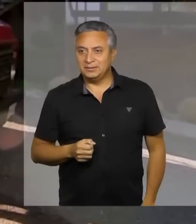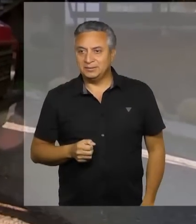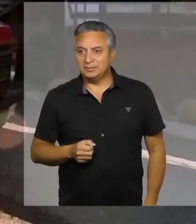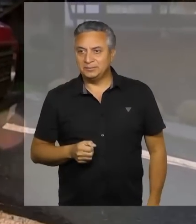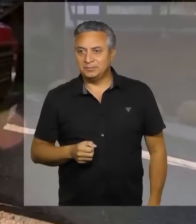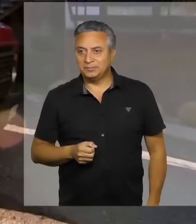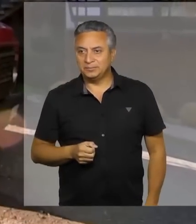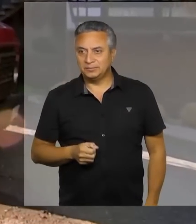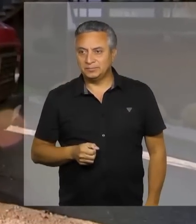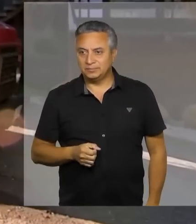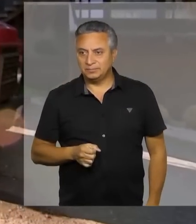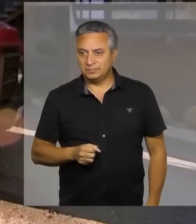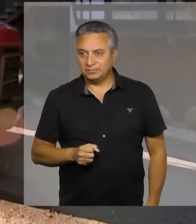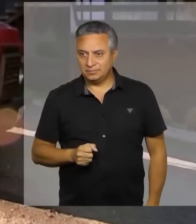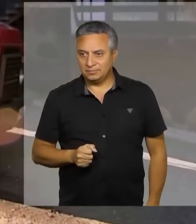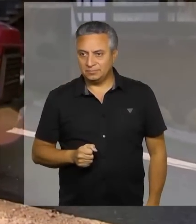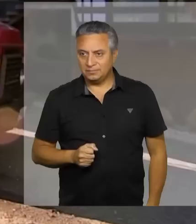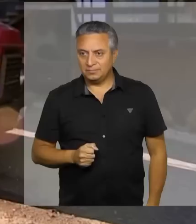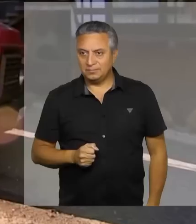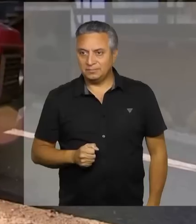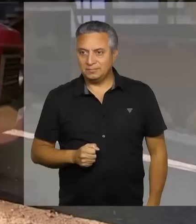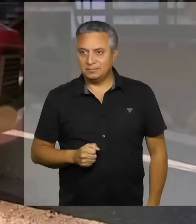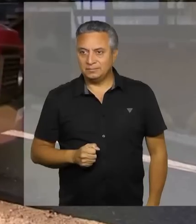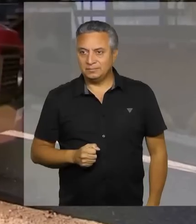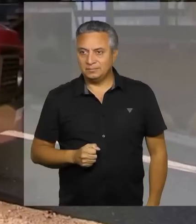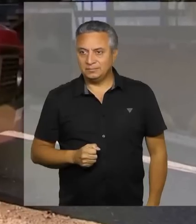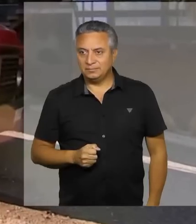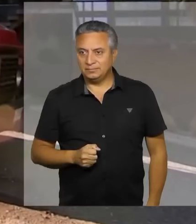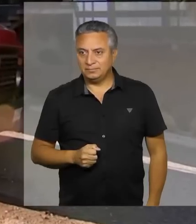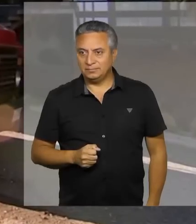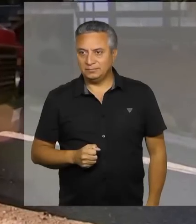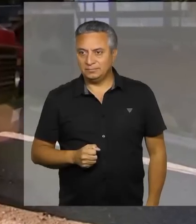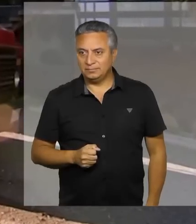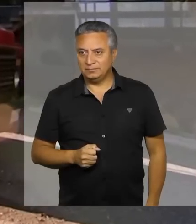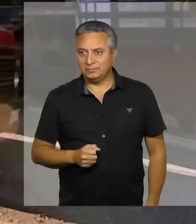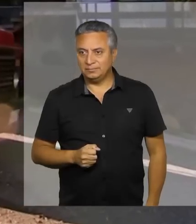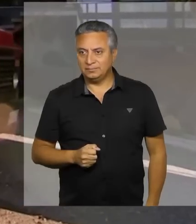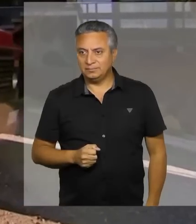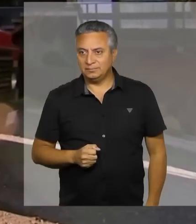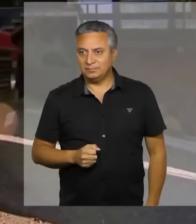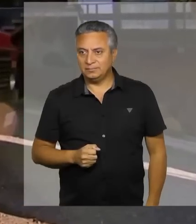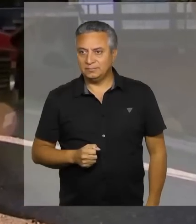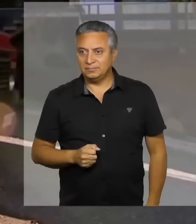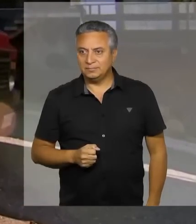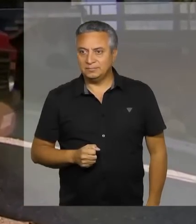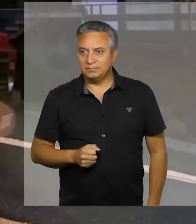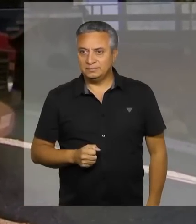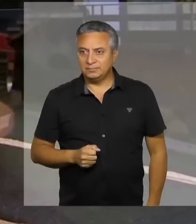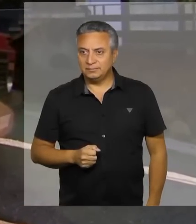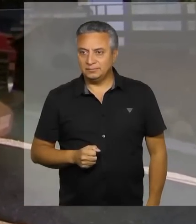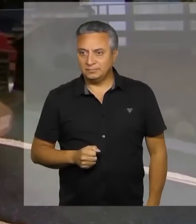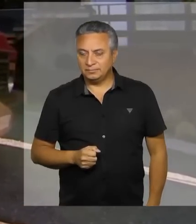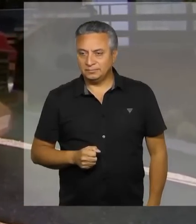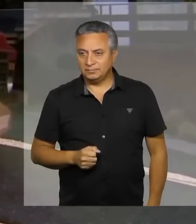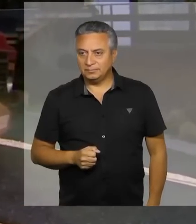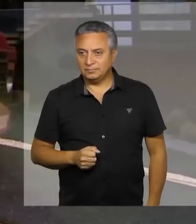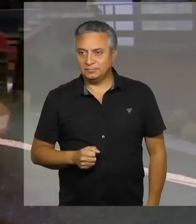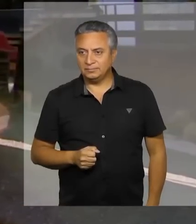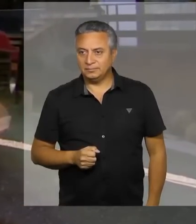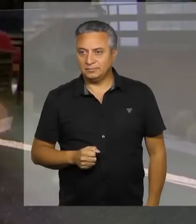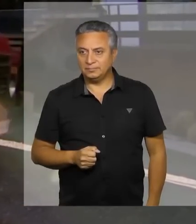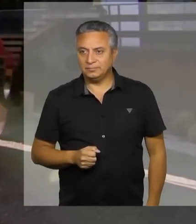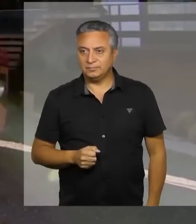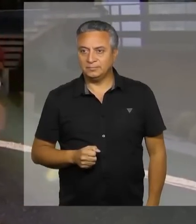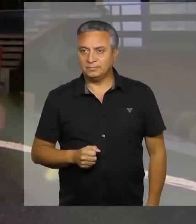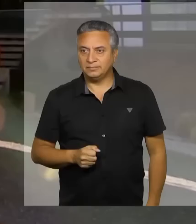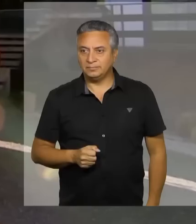por dentro también, ¿eh? Vamos a dar. Eso, dale. Afírmese que todavía no se puede ver esto. Con cuidado, hombre.